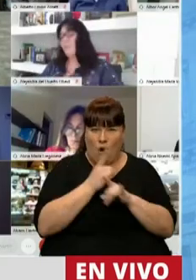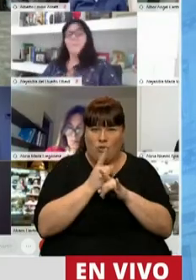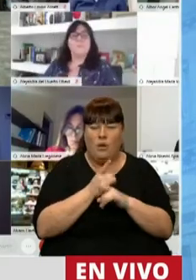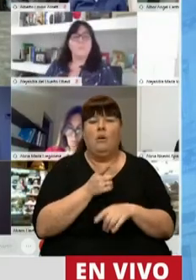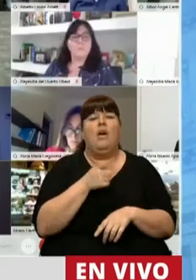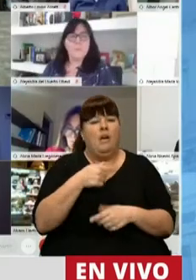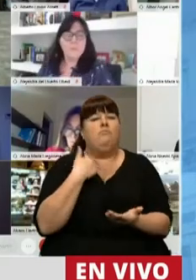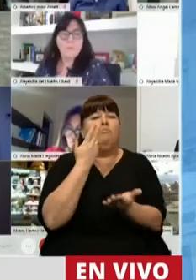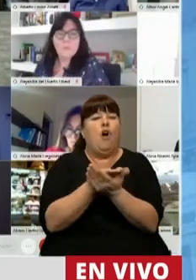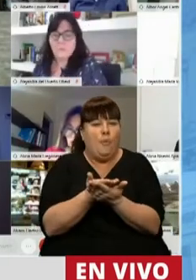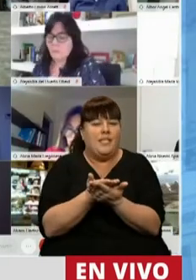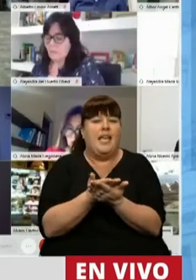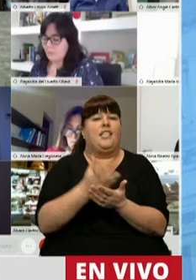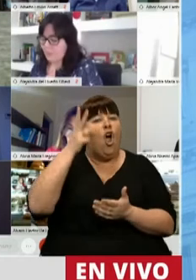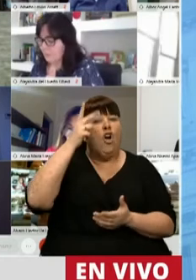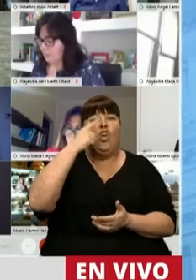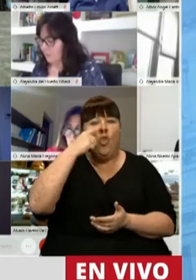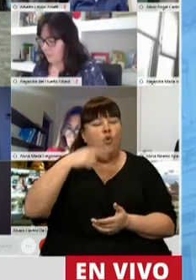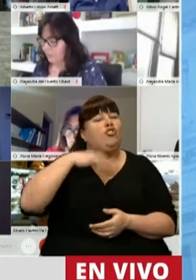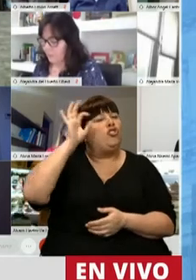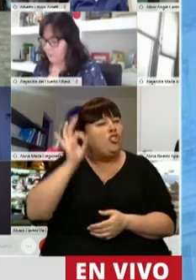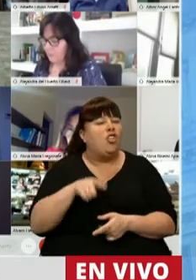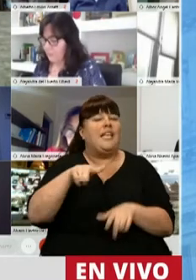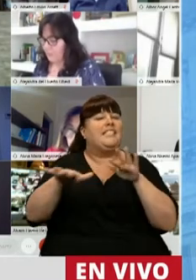lo que hemos presentado el 8 de junio porque